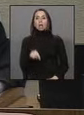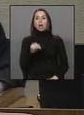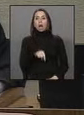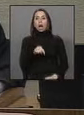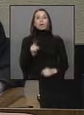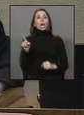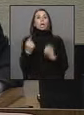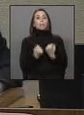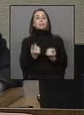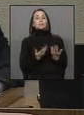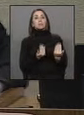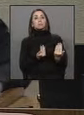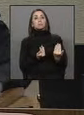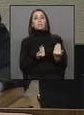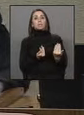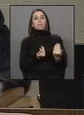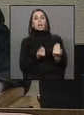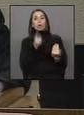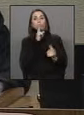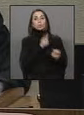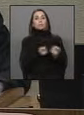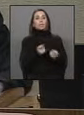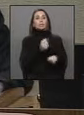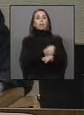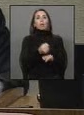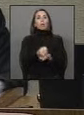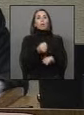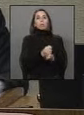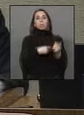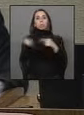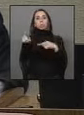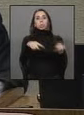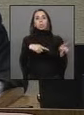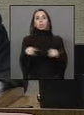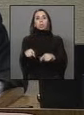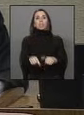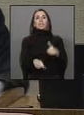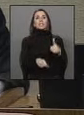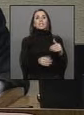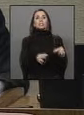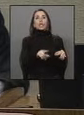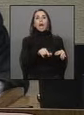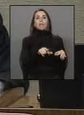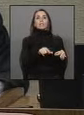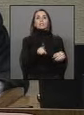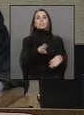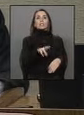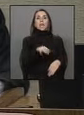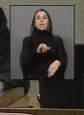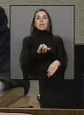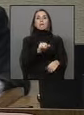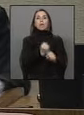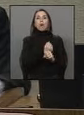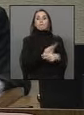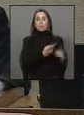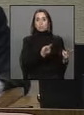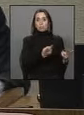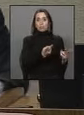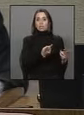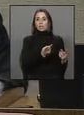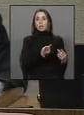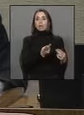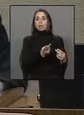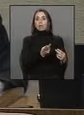a la espera de las últimas gestiones burocráticas de la Dirección de Arquitectura de la Seremia Obras Públicas, para que pase